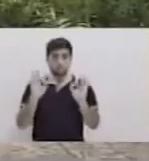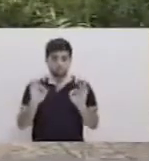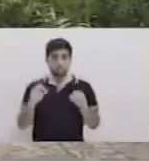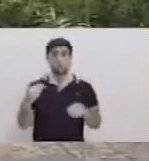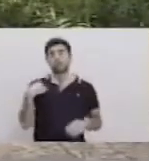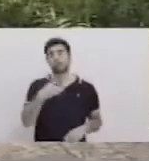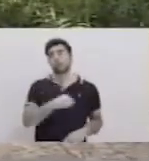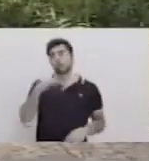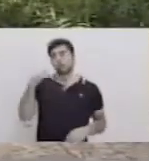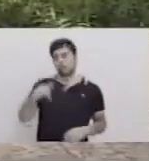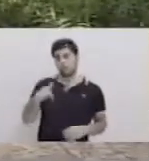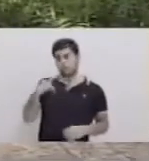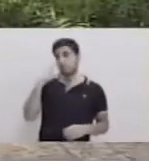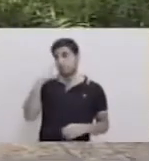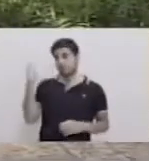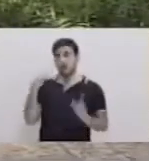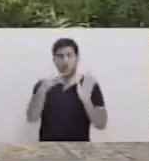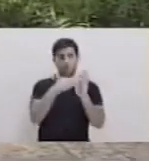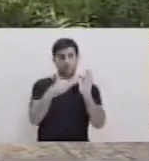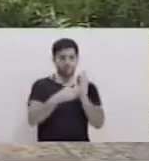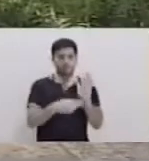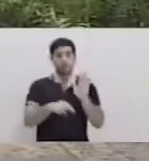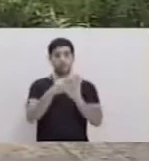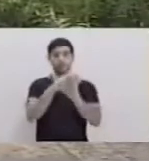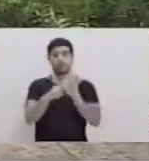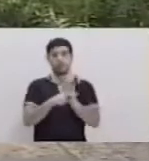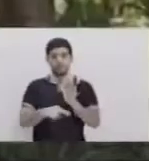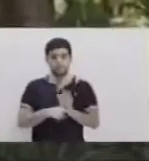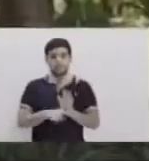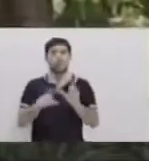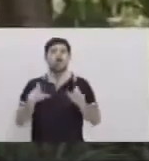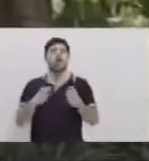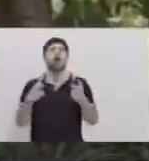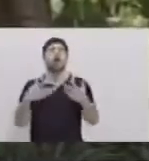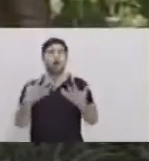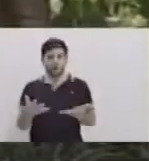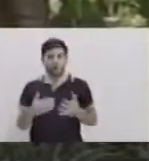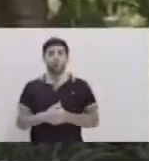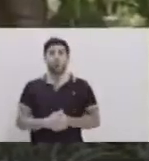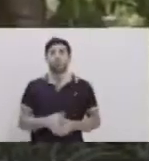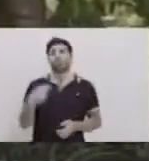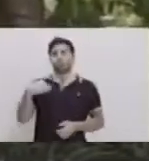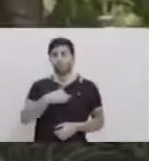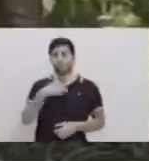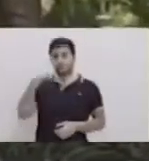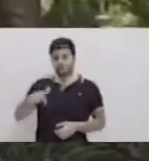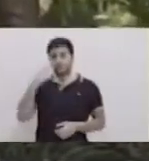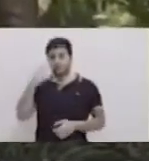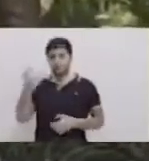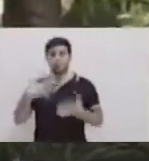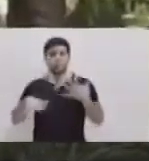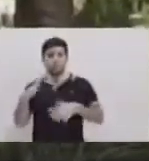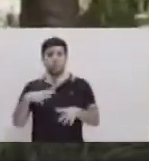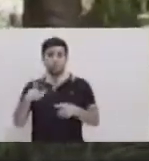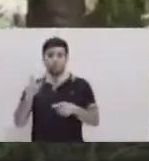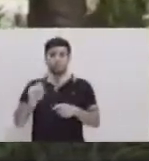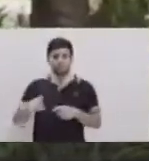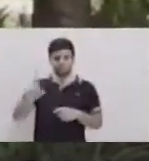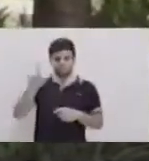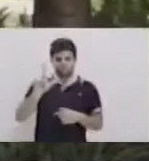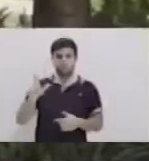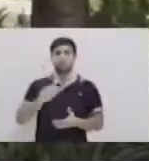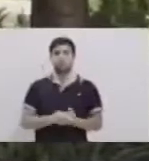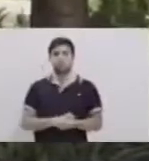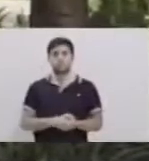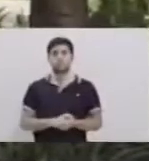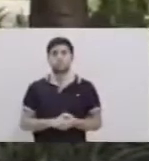vamos a trabajar sobre la formulación de normas y reglas a través de juegos. Y vamos a ver un juego muy tradicional que ustedes conocen. A